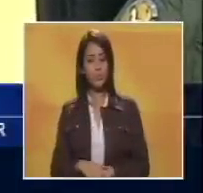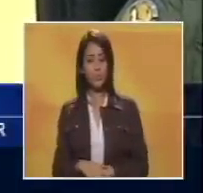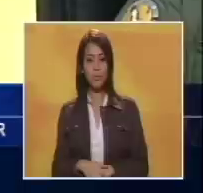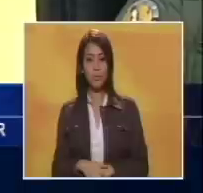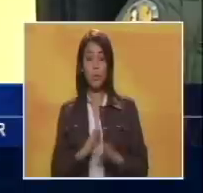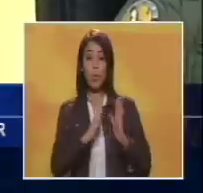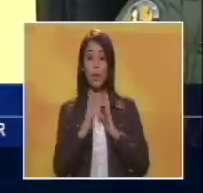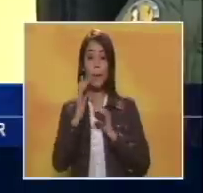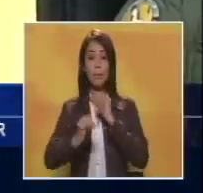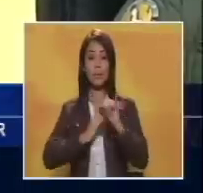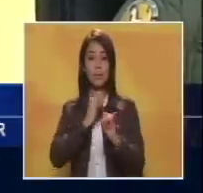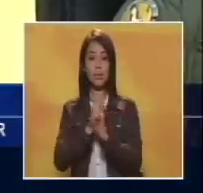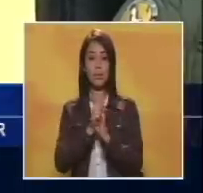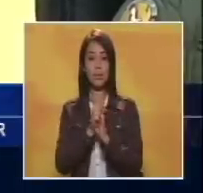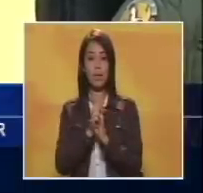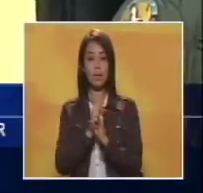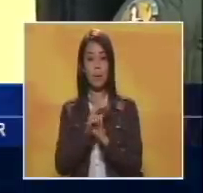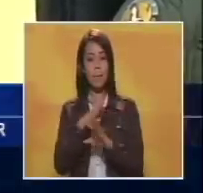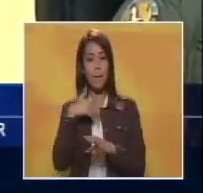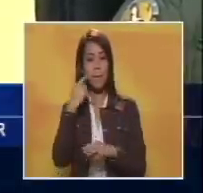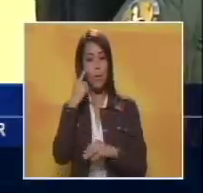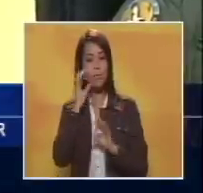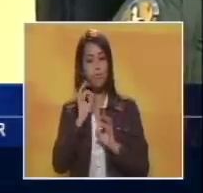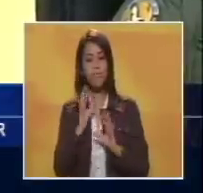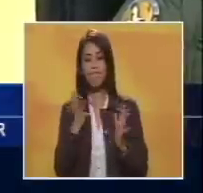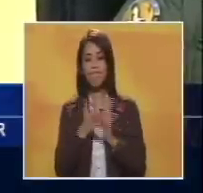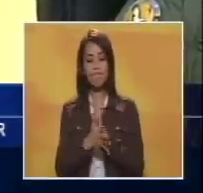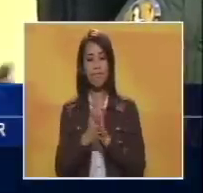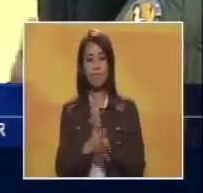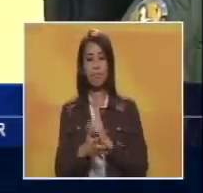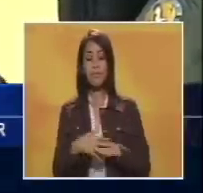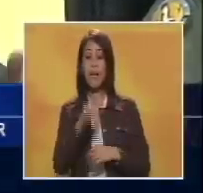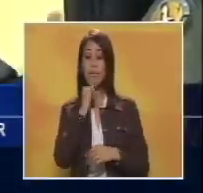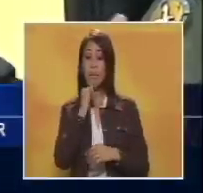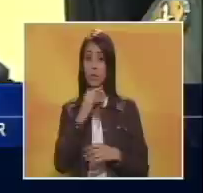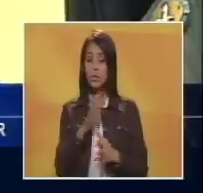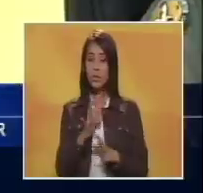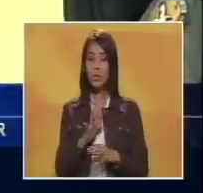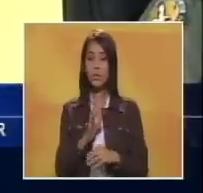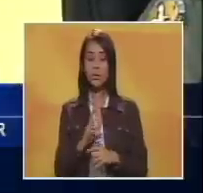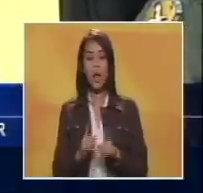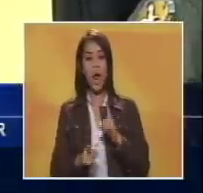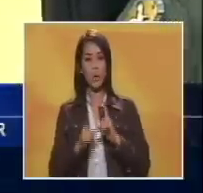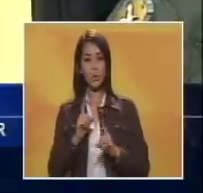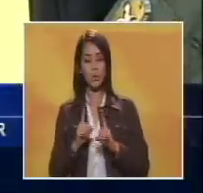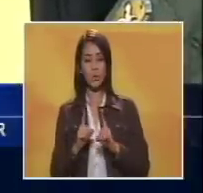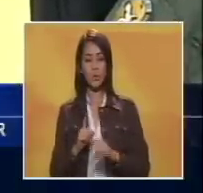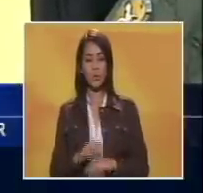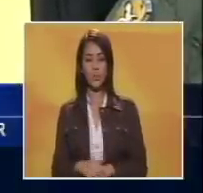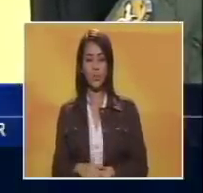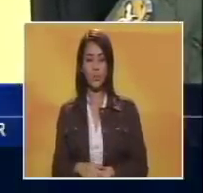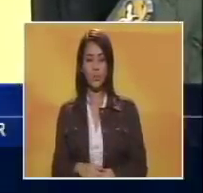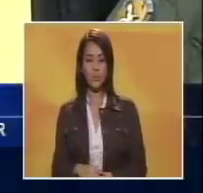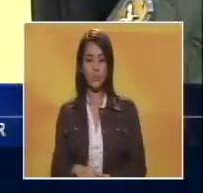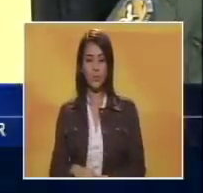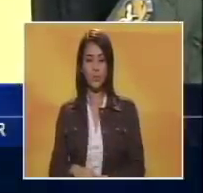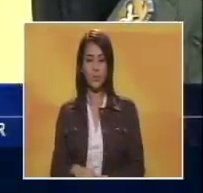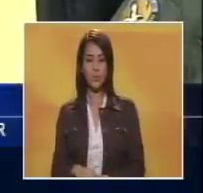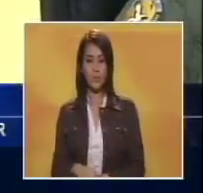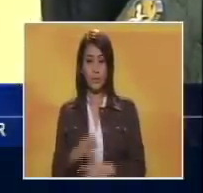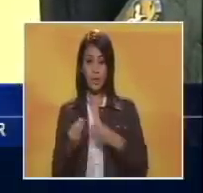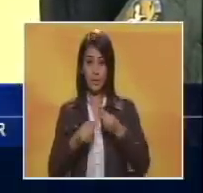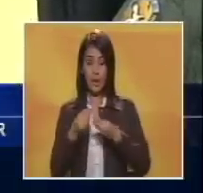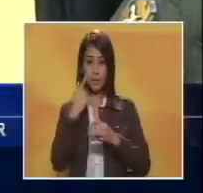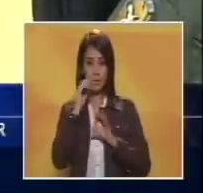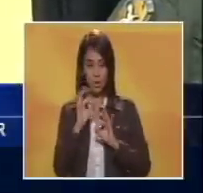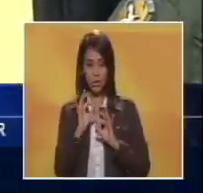organismos internacionales para poder determinar esto. Hay información o ha habido ciertos acercamientos que se están